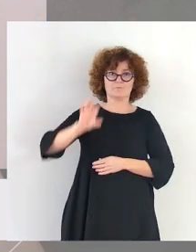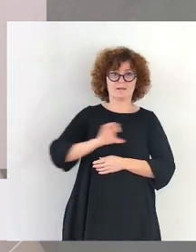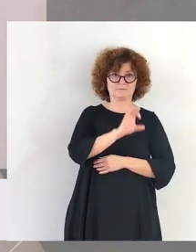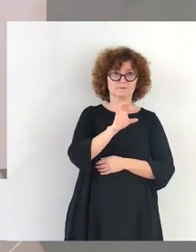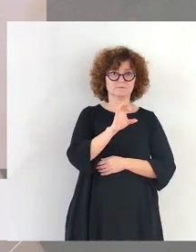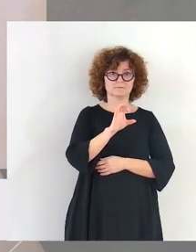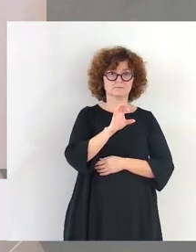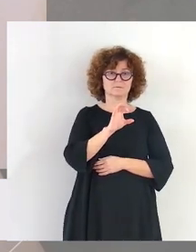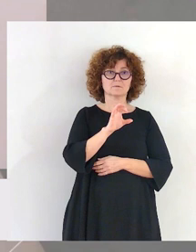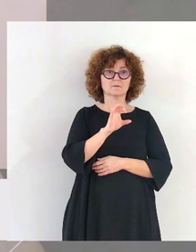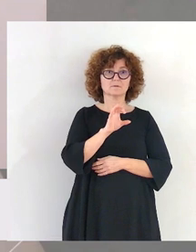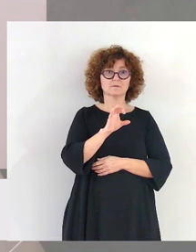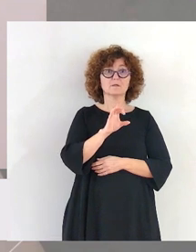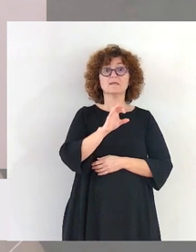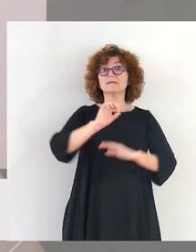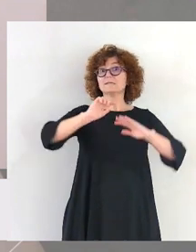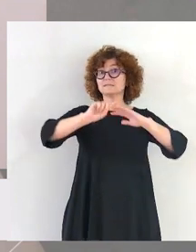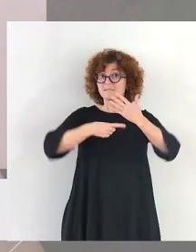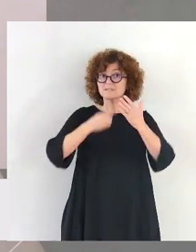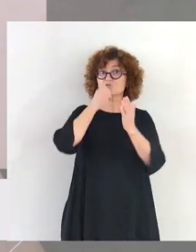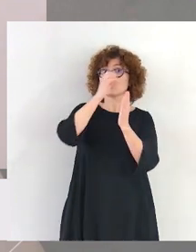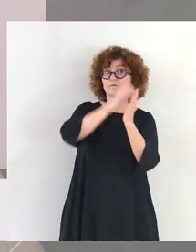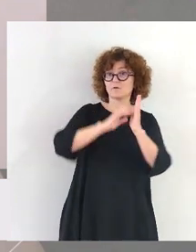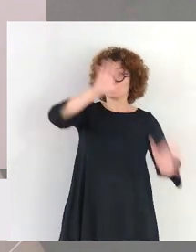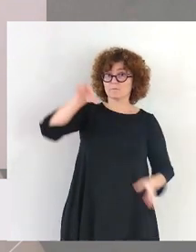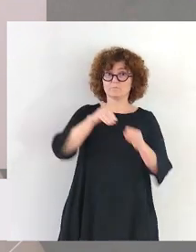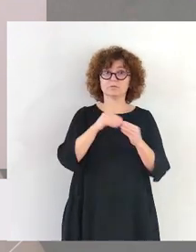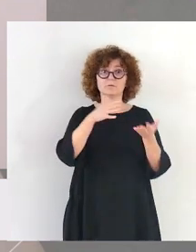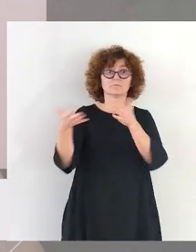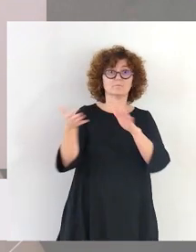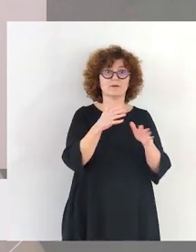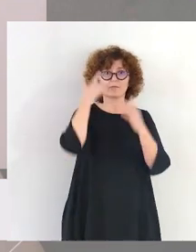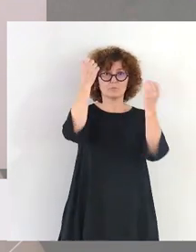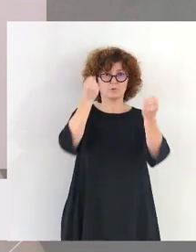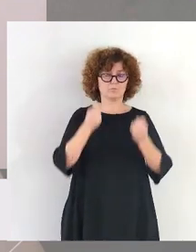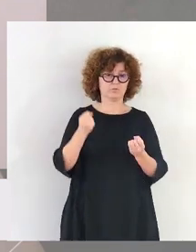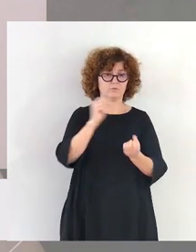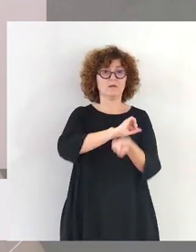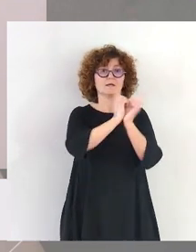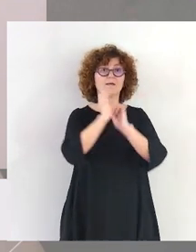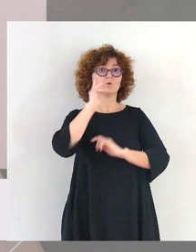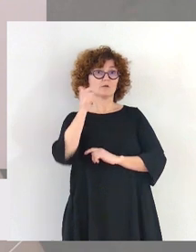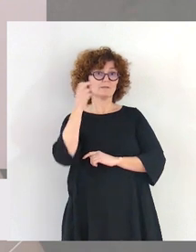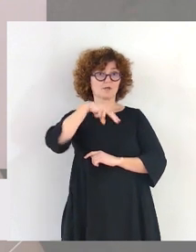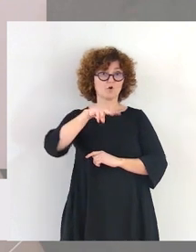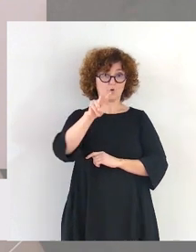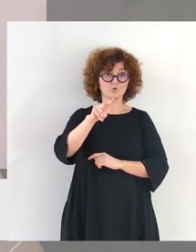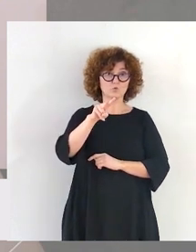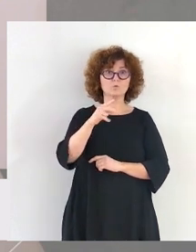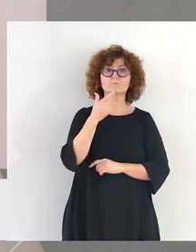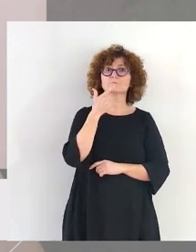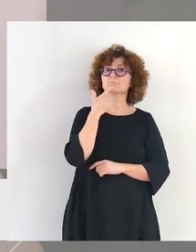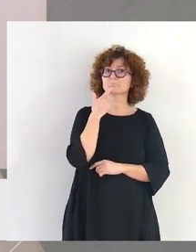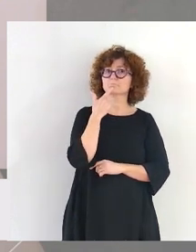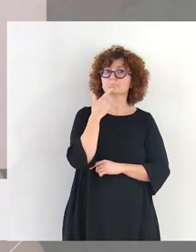este sentido el sexto informe de síntesis que publicó en marzo el panel de expertos de cambio climático de Naciones Unidas subrayaba